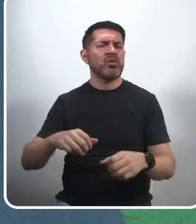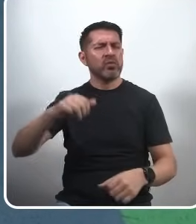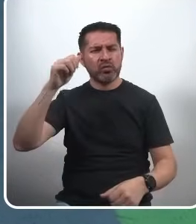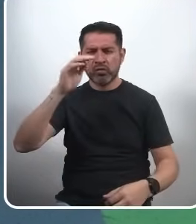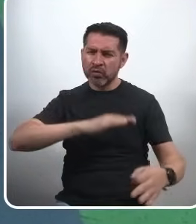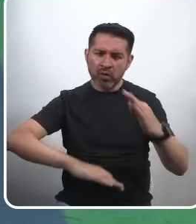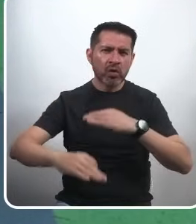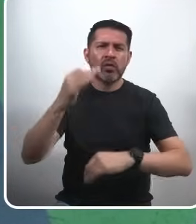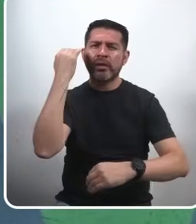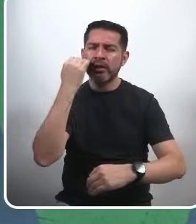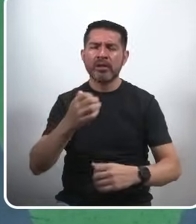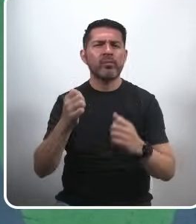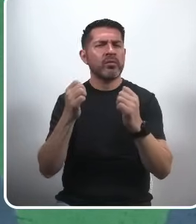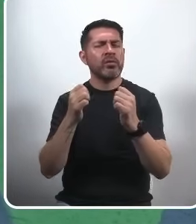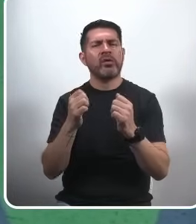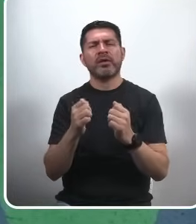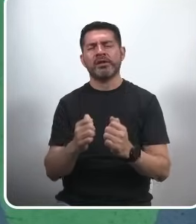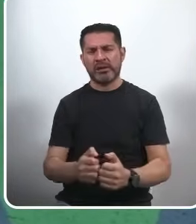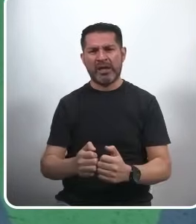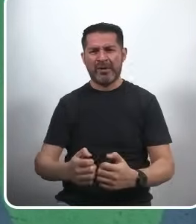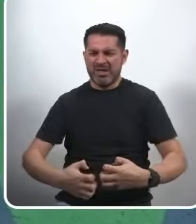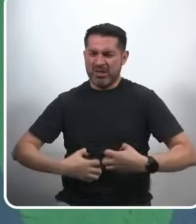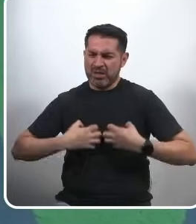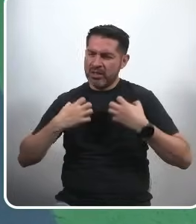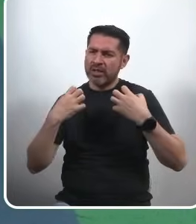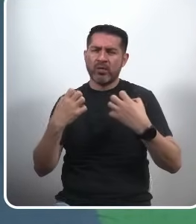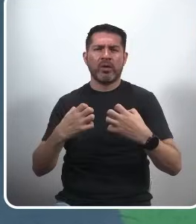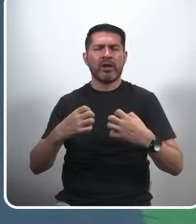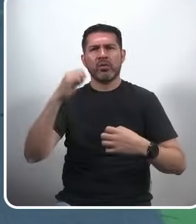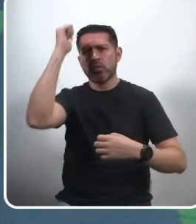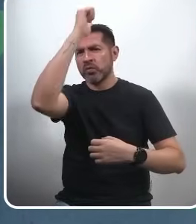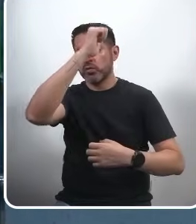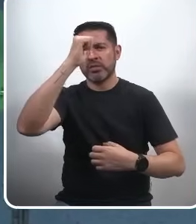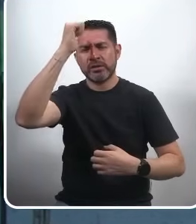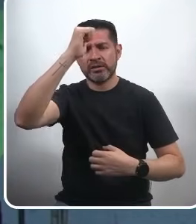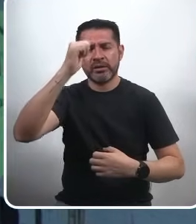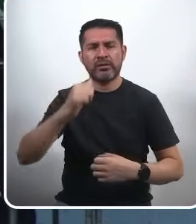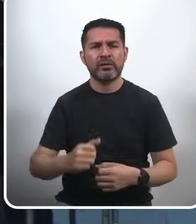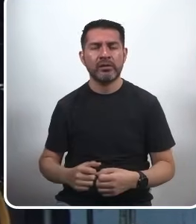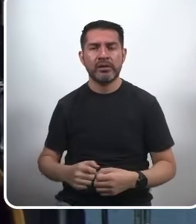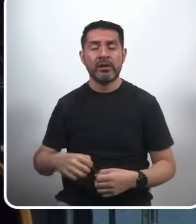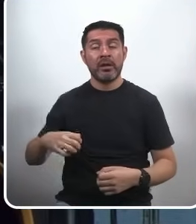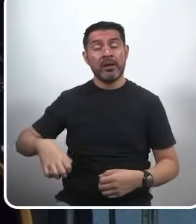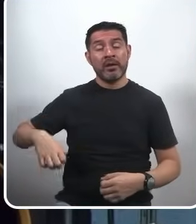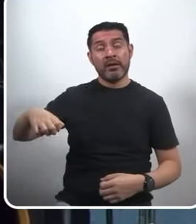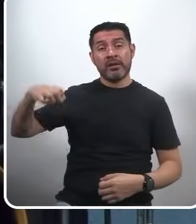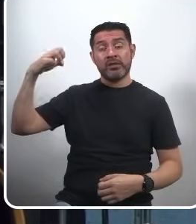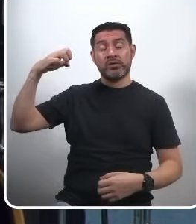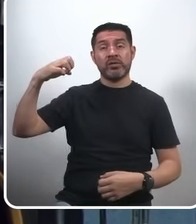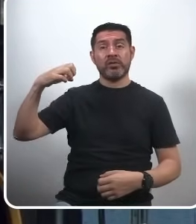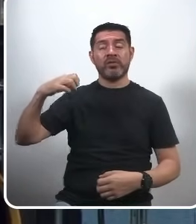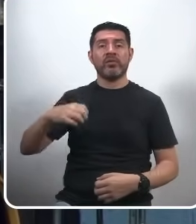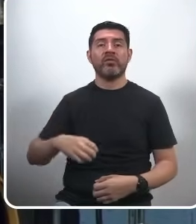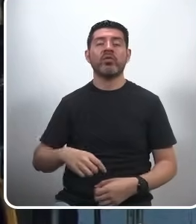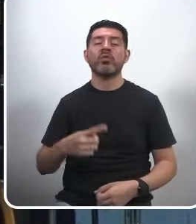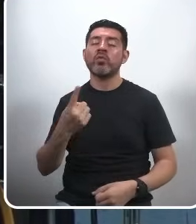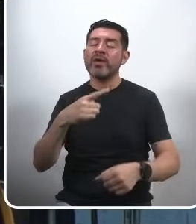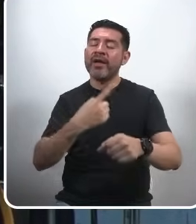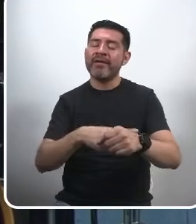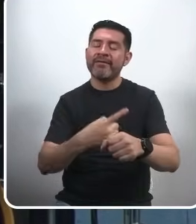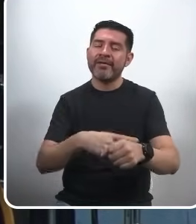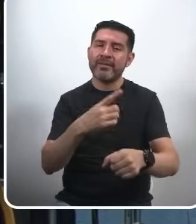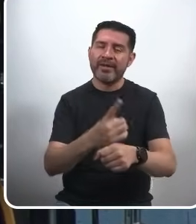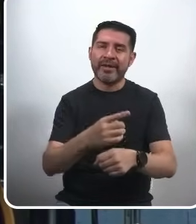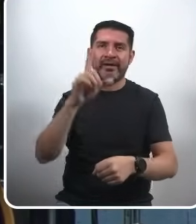Y la lepra, ¿sí? Es algo visible. Entonces, fíjense, perspectiva errónea, raíz interna. ¿Cómo se